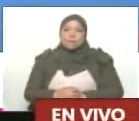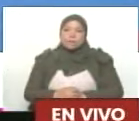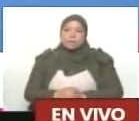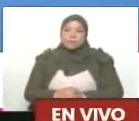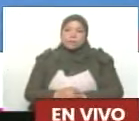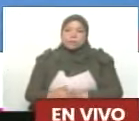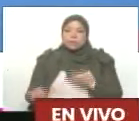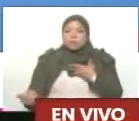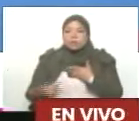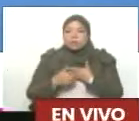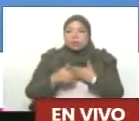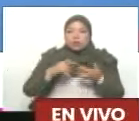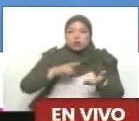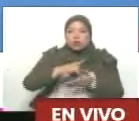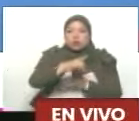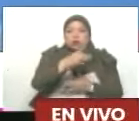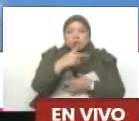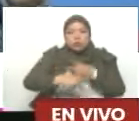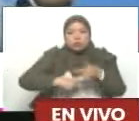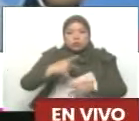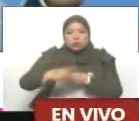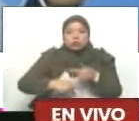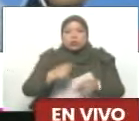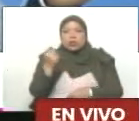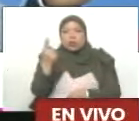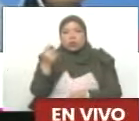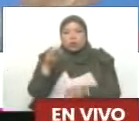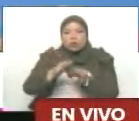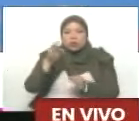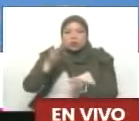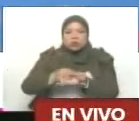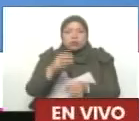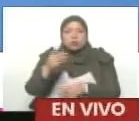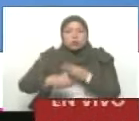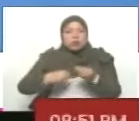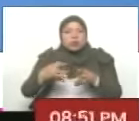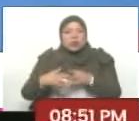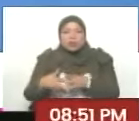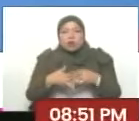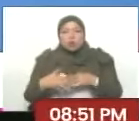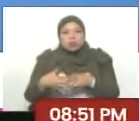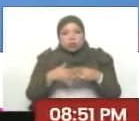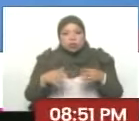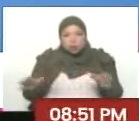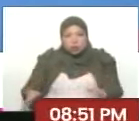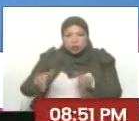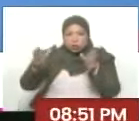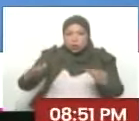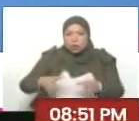Con los ataques terroristas y todo ese problema del 11 de septiembre de 2001, ¿qué hizo Estados Unidos?